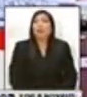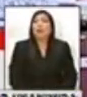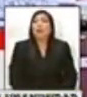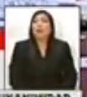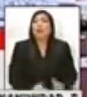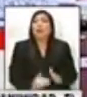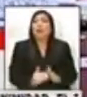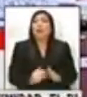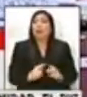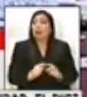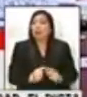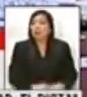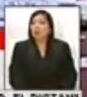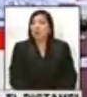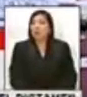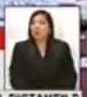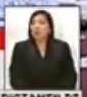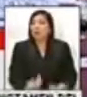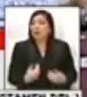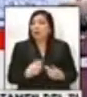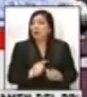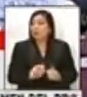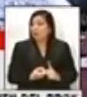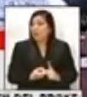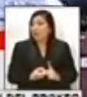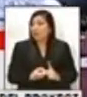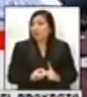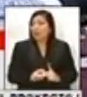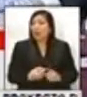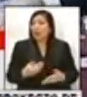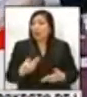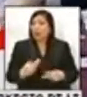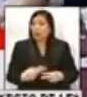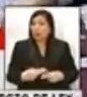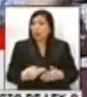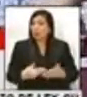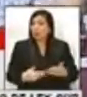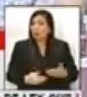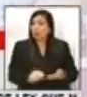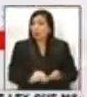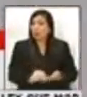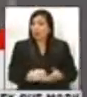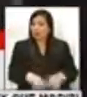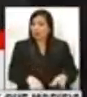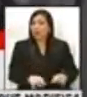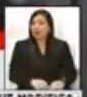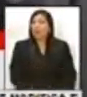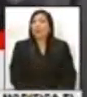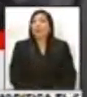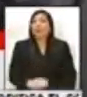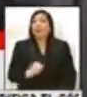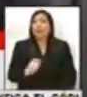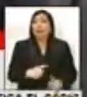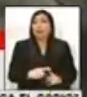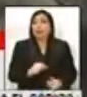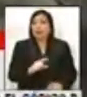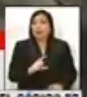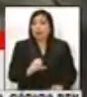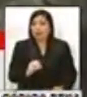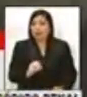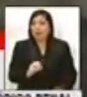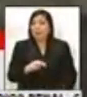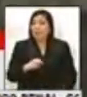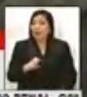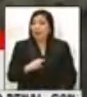máster que entrega el partido. Se habría que modificar el máster, la base de datos, y eso es perfectamente trazable. Castillo Mesa también señaló que las denuncias